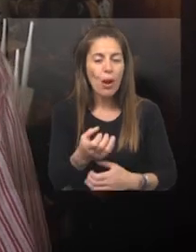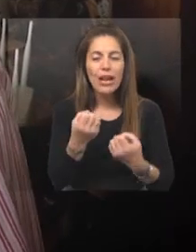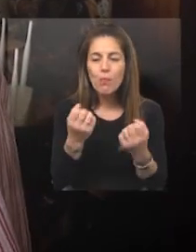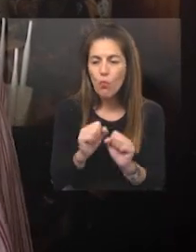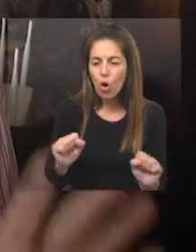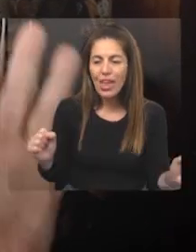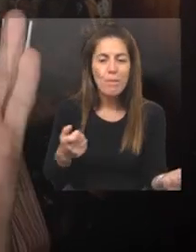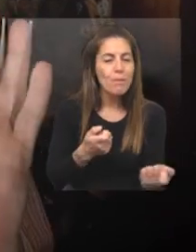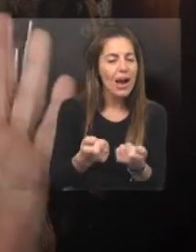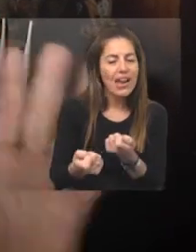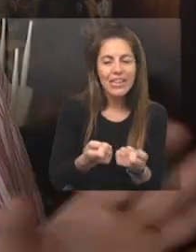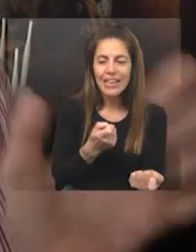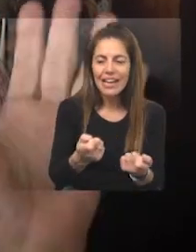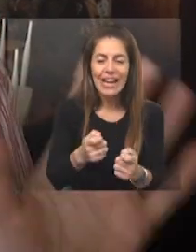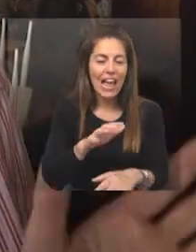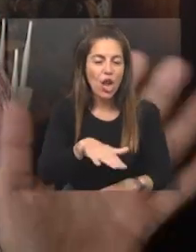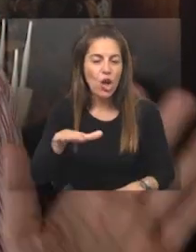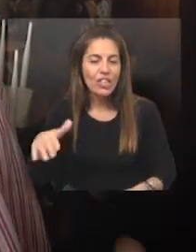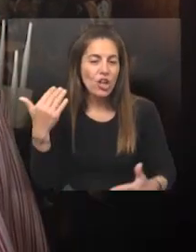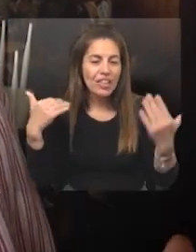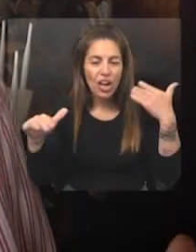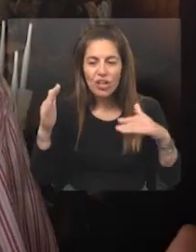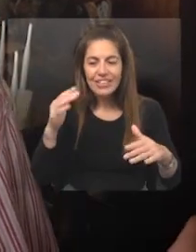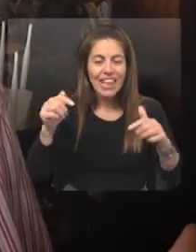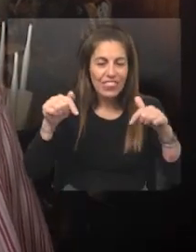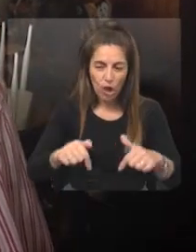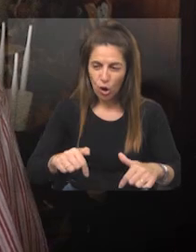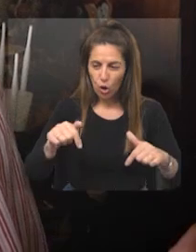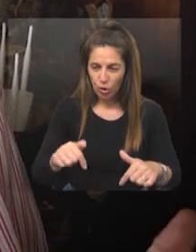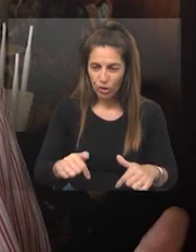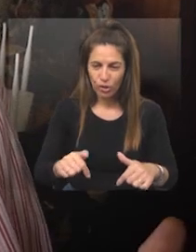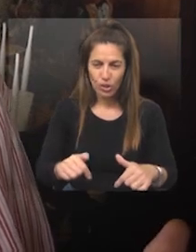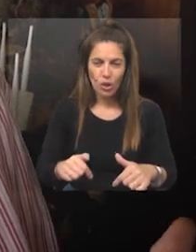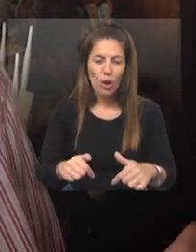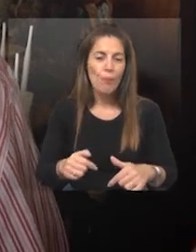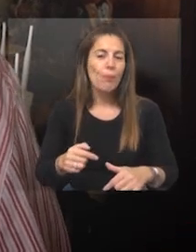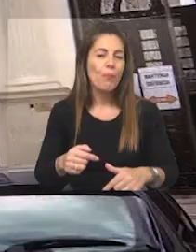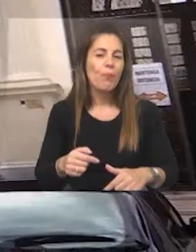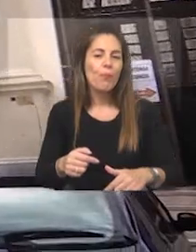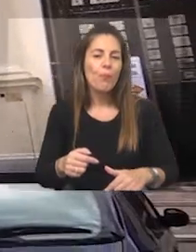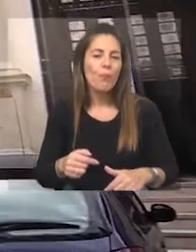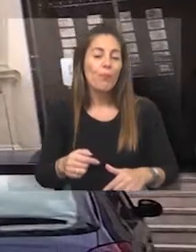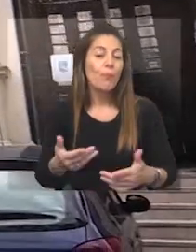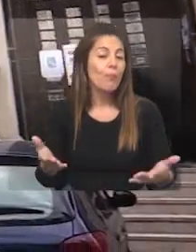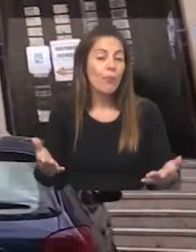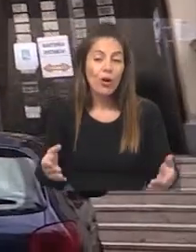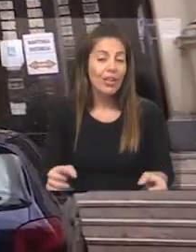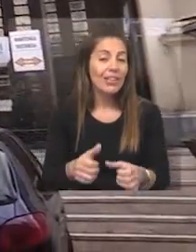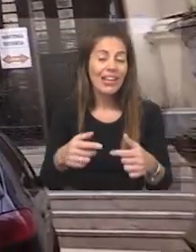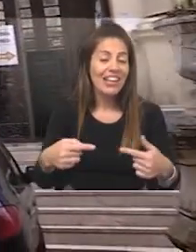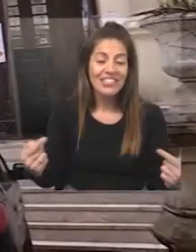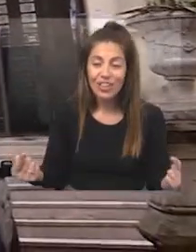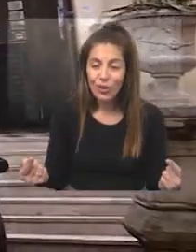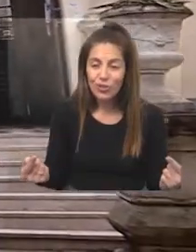poder manejar a los niños y adolescentes de hoy está porque los mandan a la guerra con un